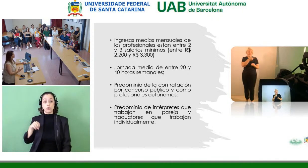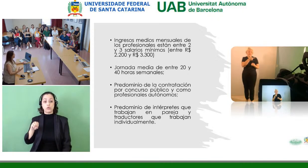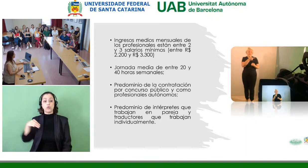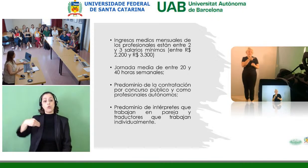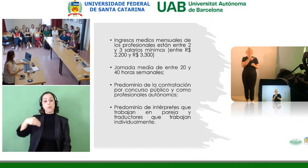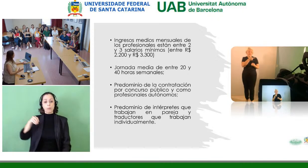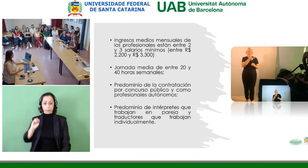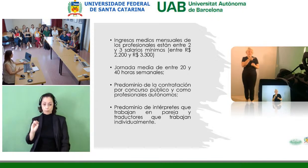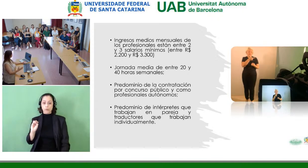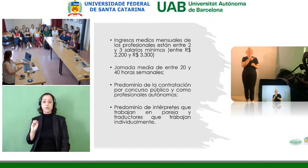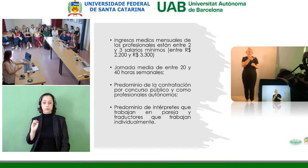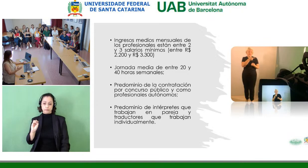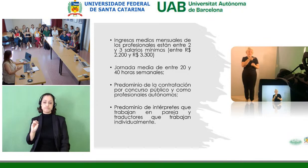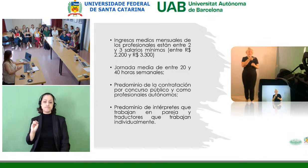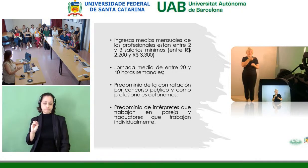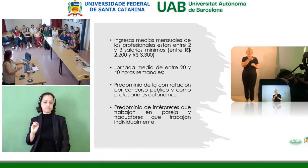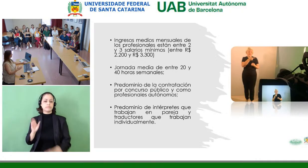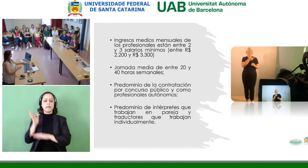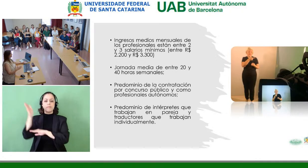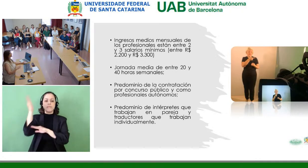propias